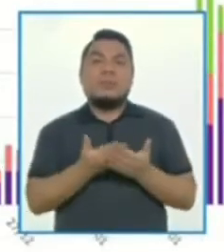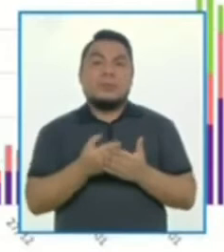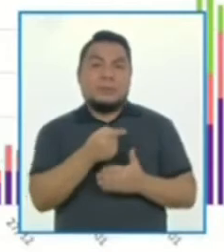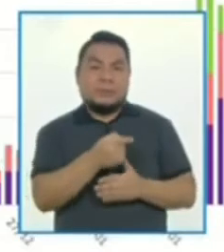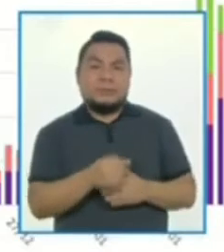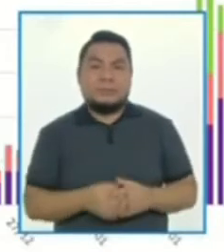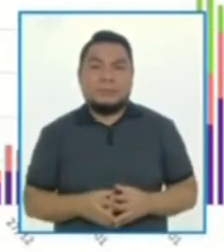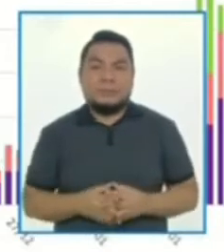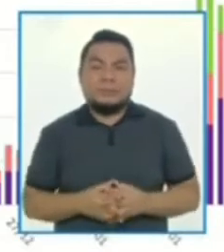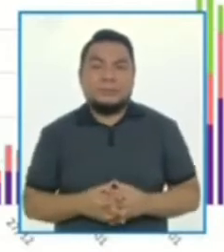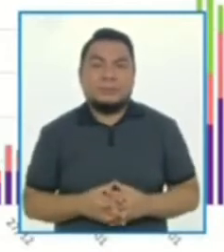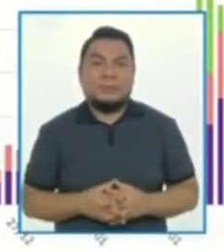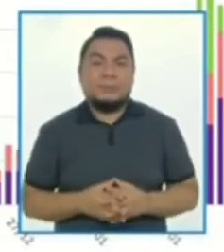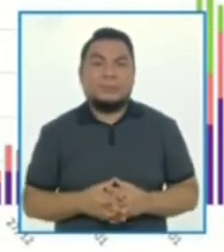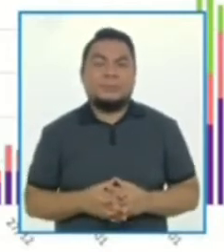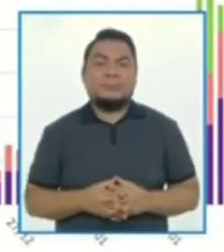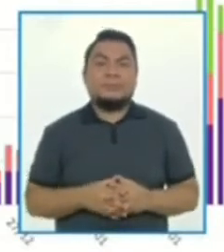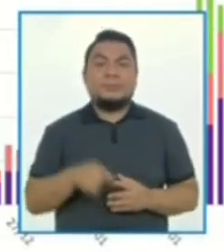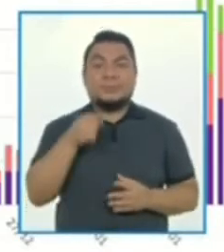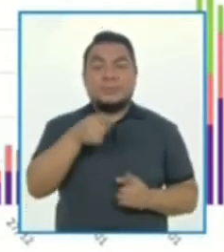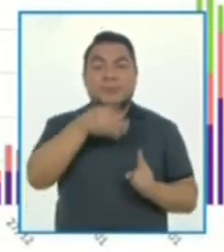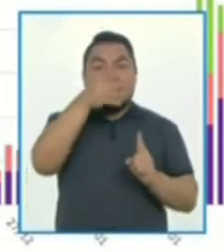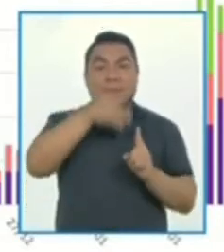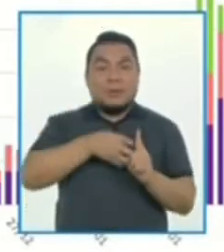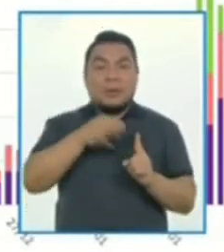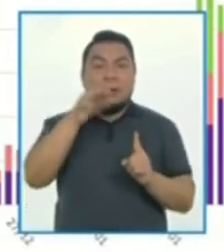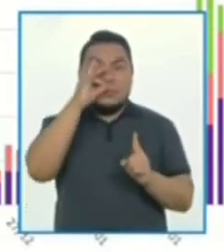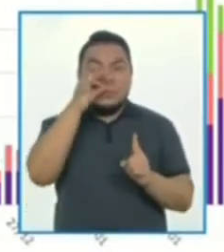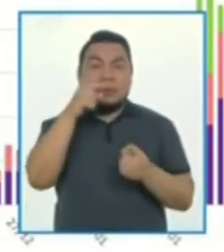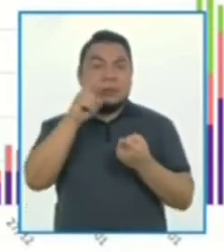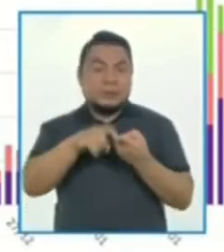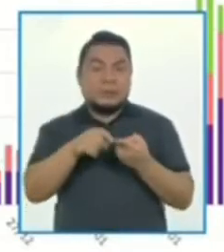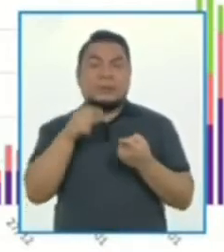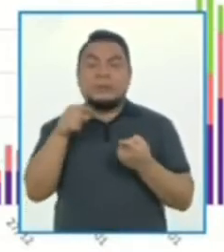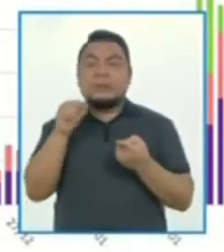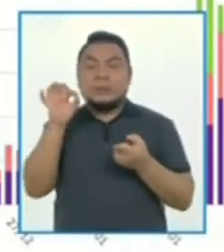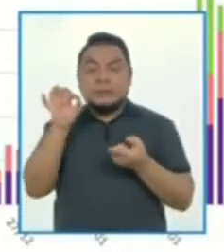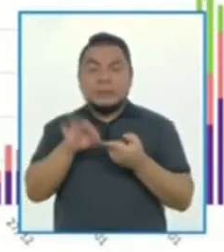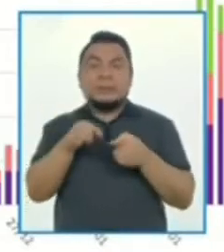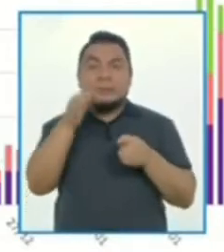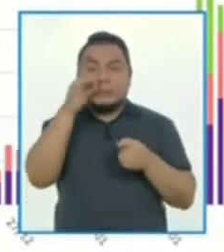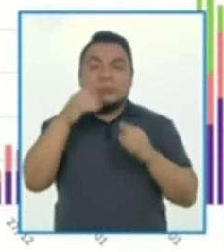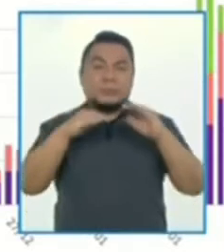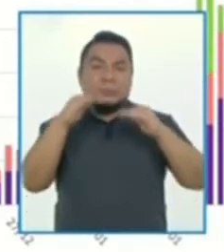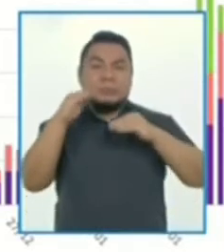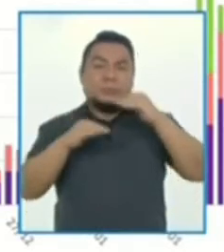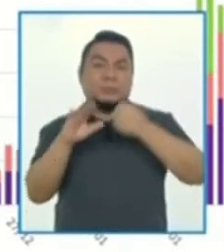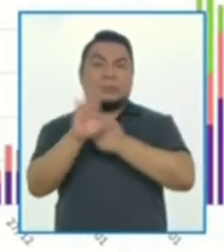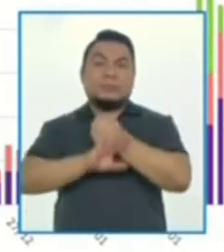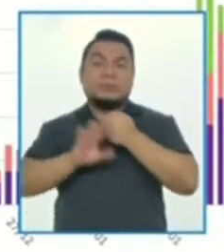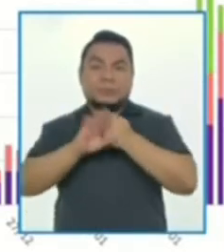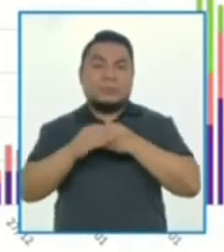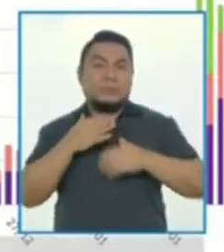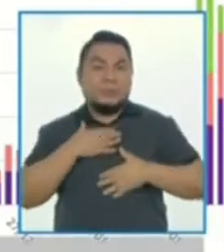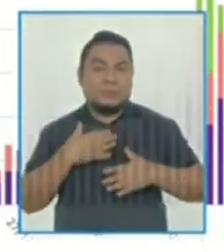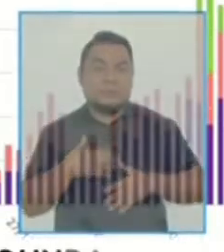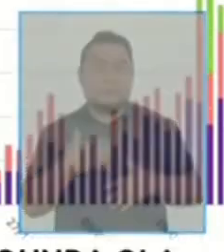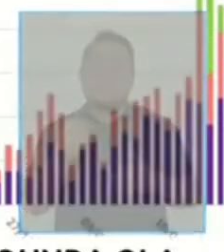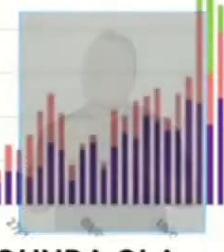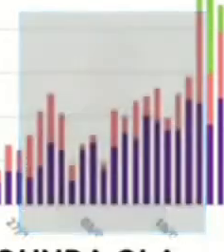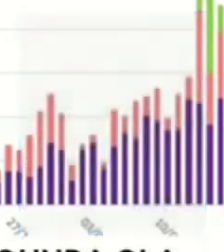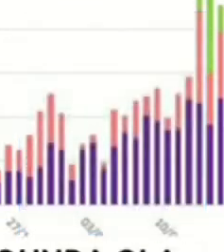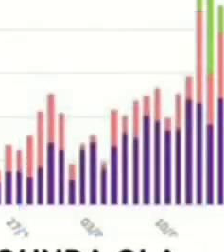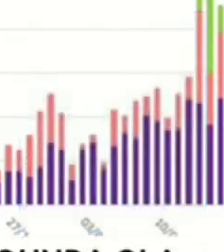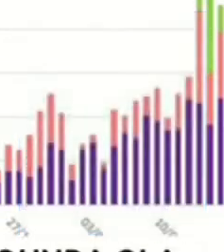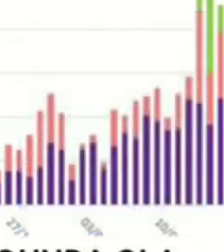y finalmente cuál es la más certera, la molecular, la antígena. Ya sabemos que la serológica mide el nivel de anticuerpos del organismo. Explíquenos, por